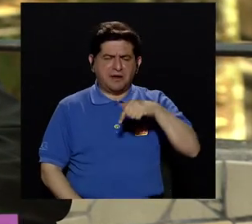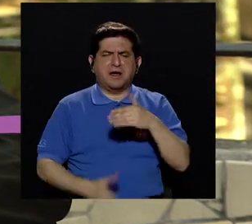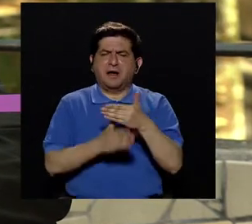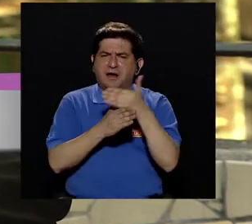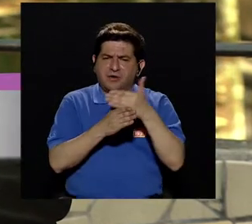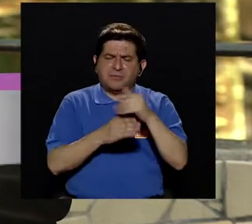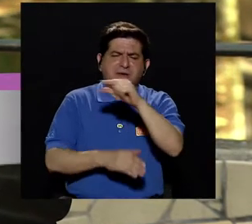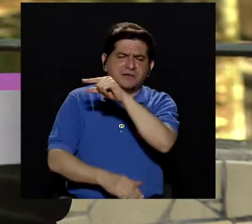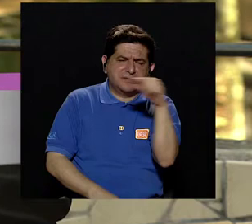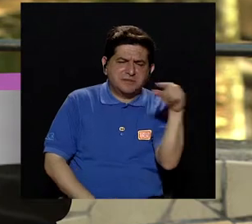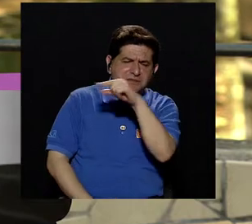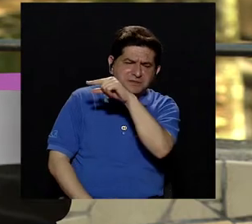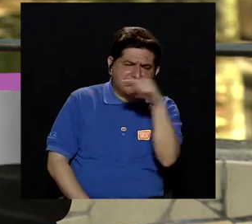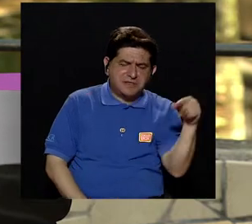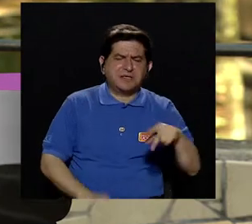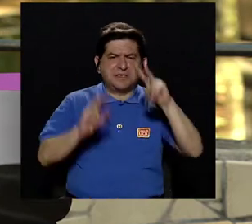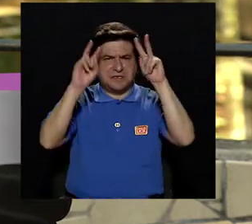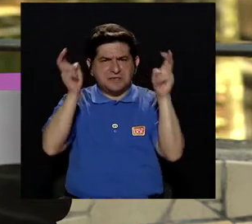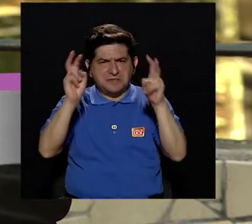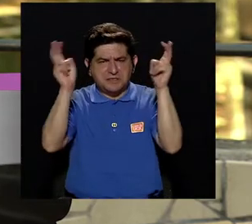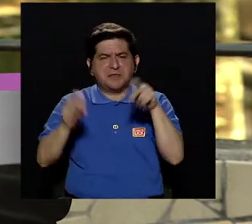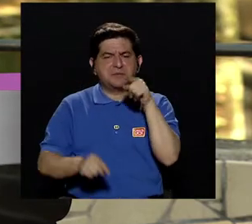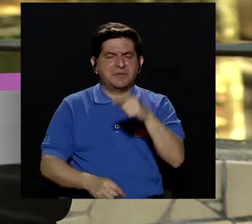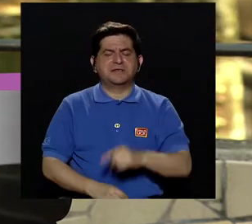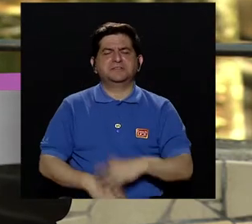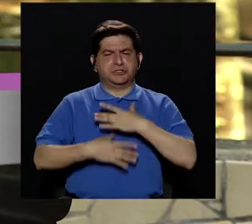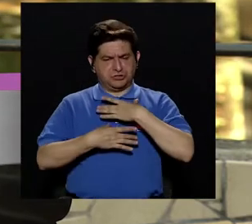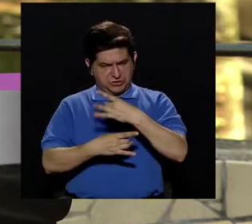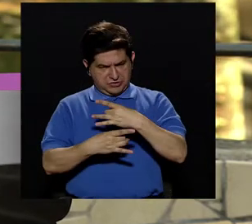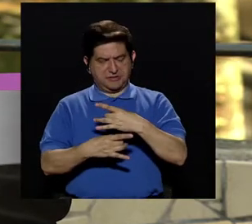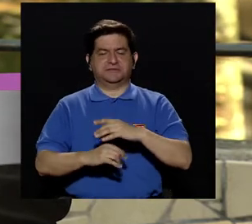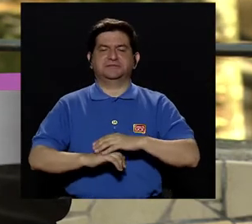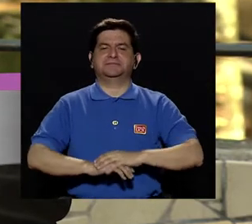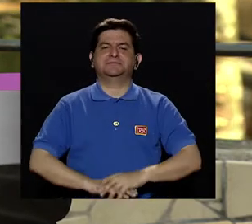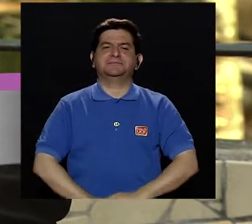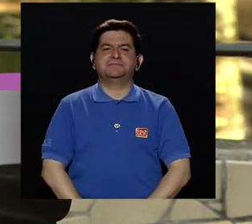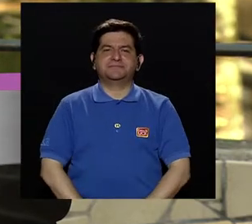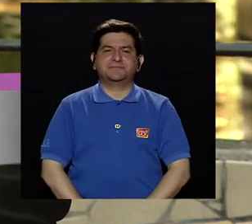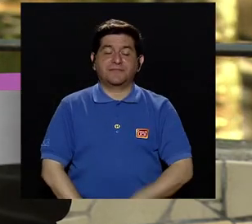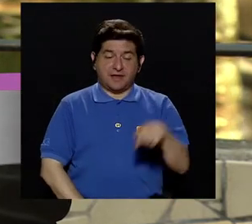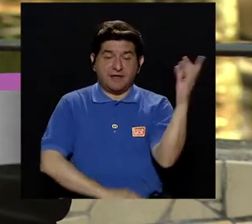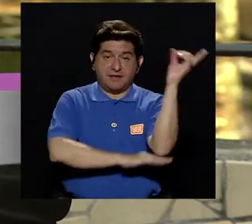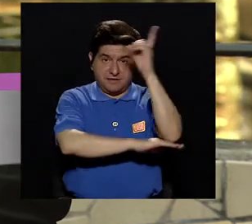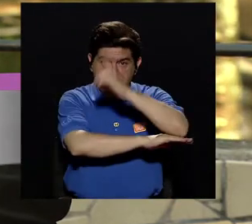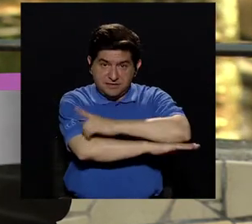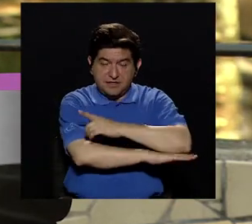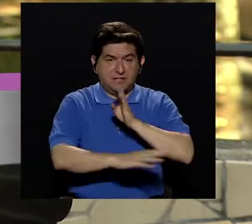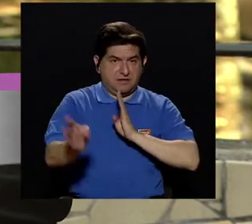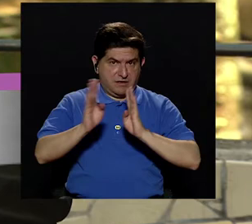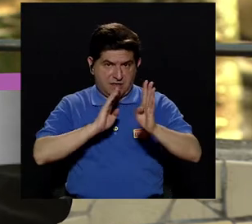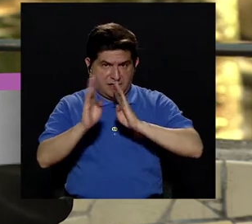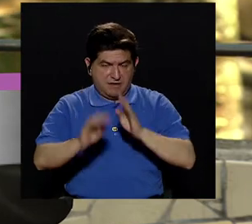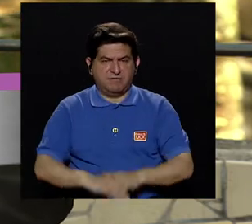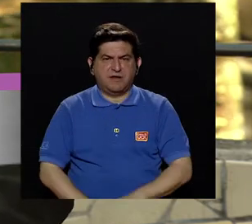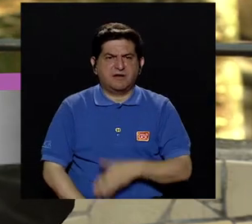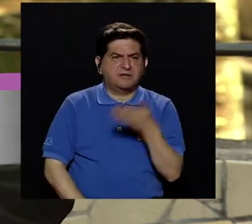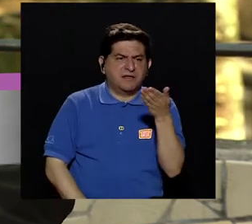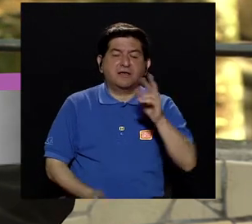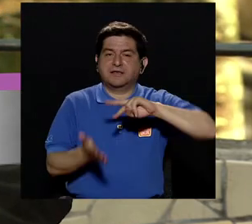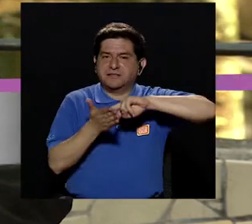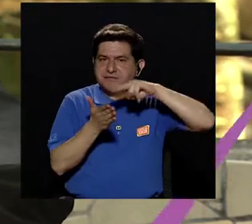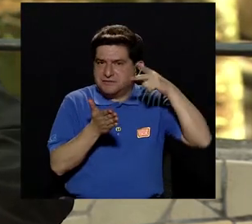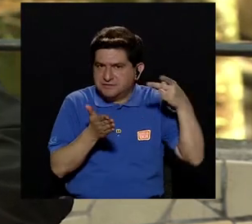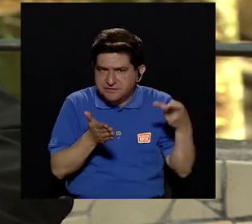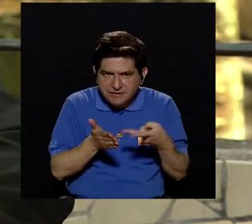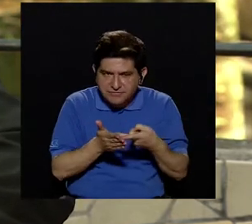donde compartimos semana a semana pues, temas que sean de su agrado y de su interés. El día de hoy vamos a conversar acerca de lo